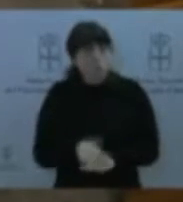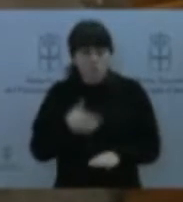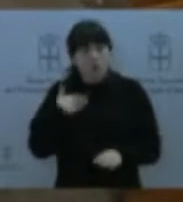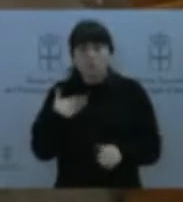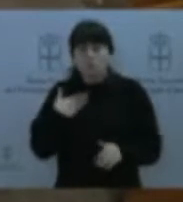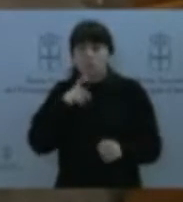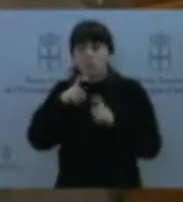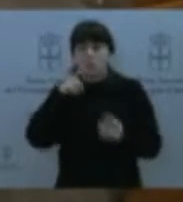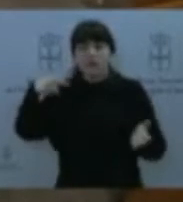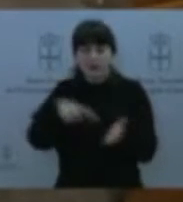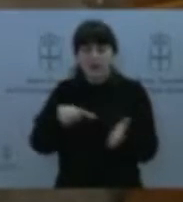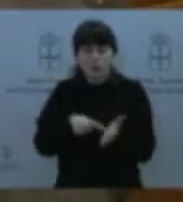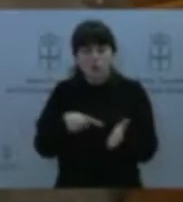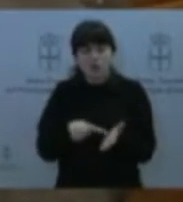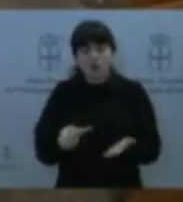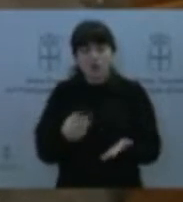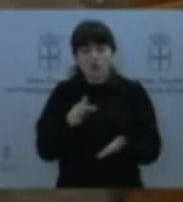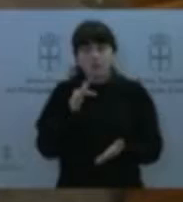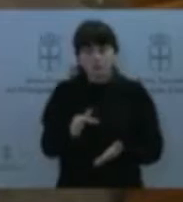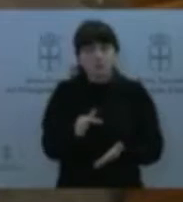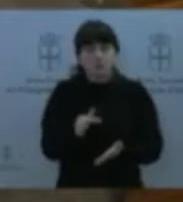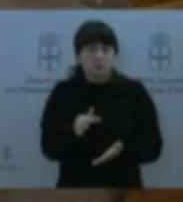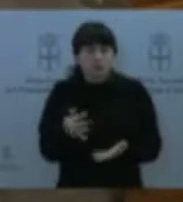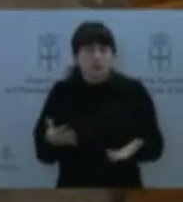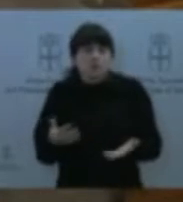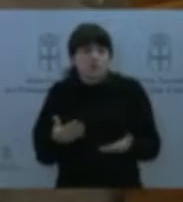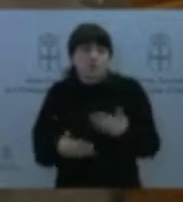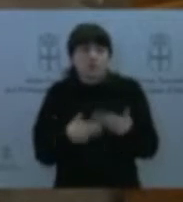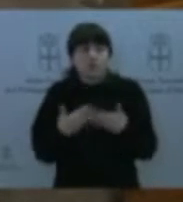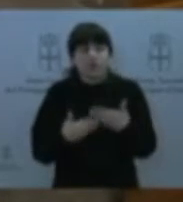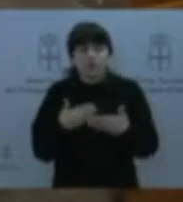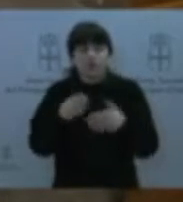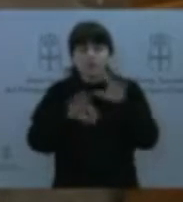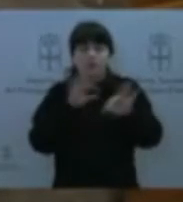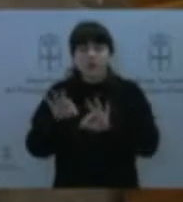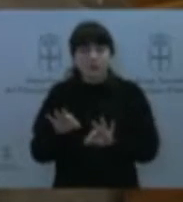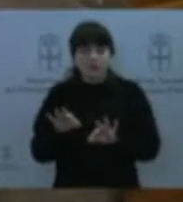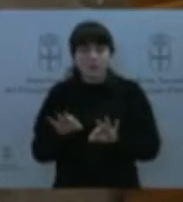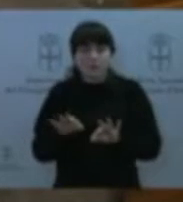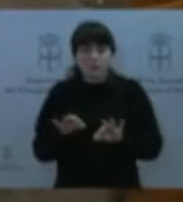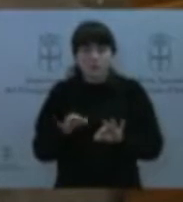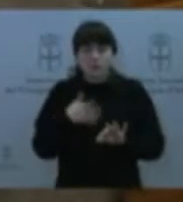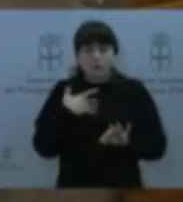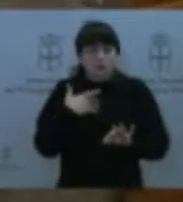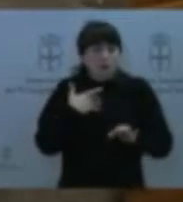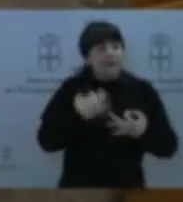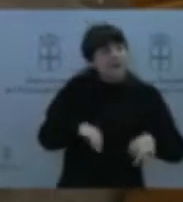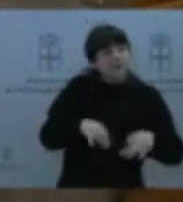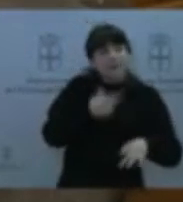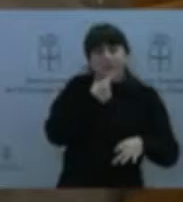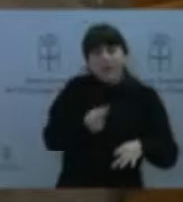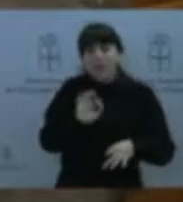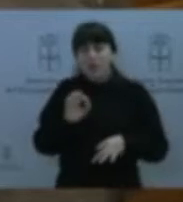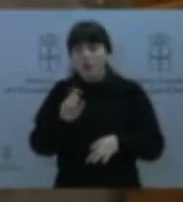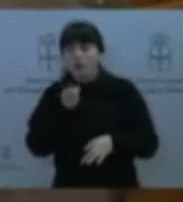como usted sabe, cualquier procedimiento selectivo, desde lo más simple al más complejo, están sujetos a la jurisdicción ordinaria, es